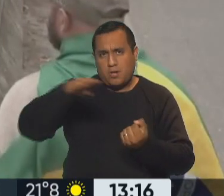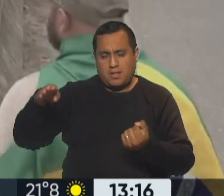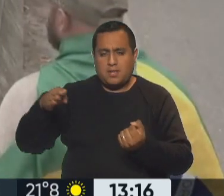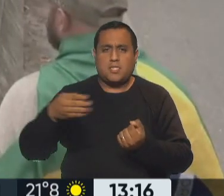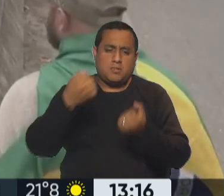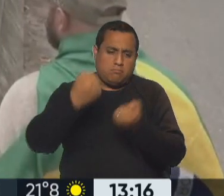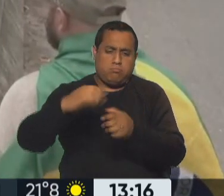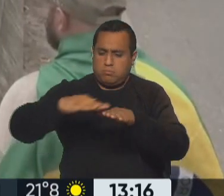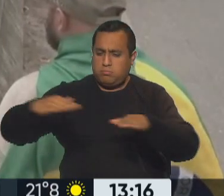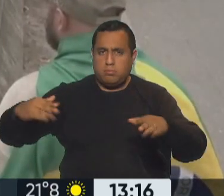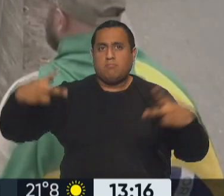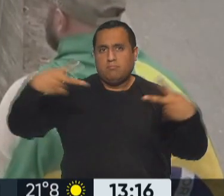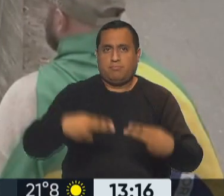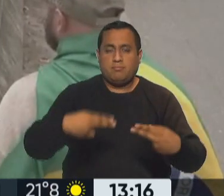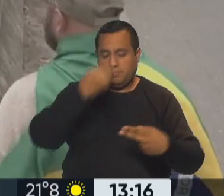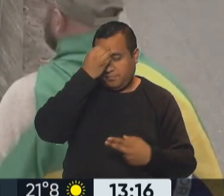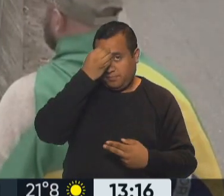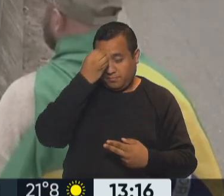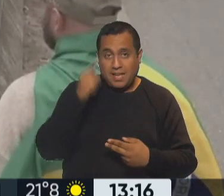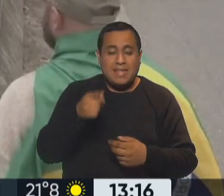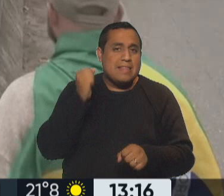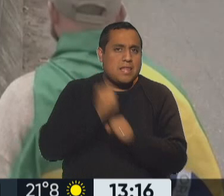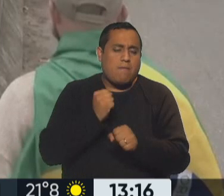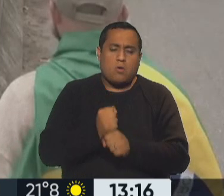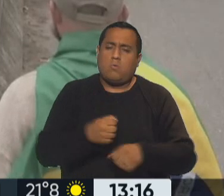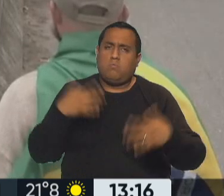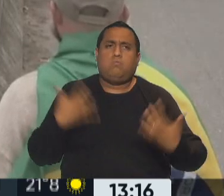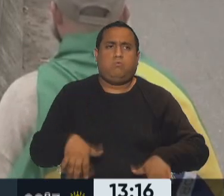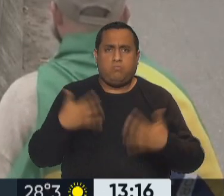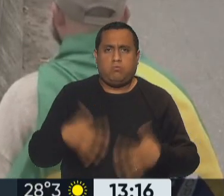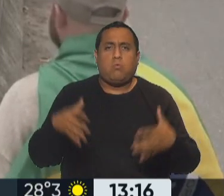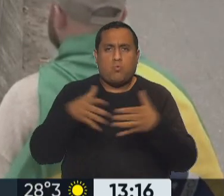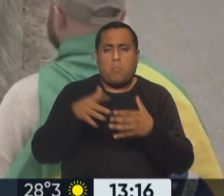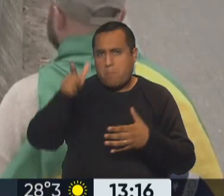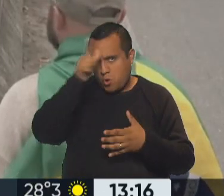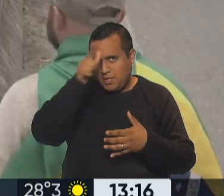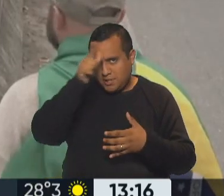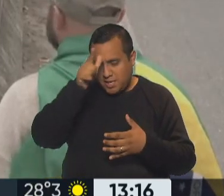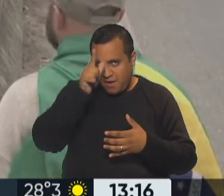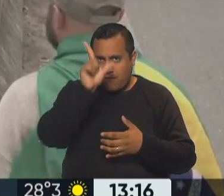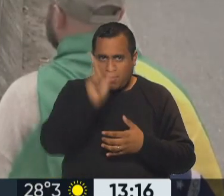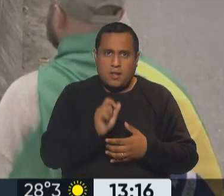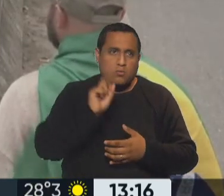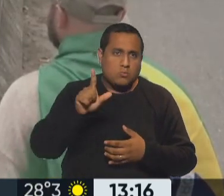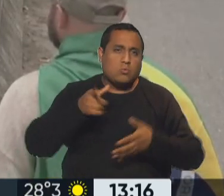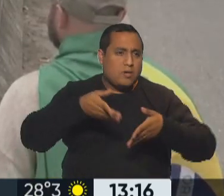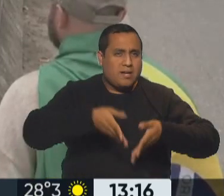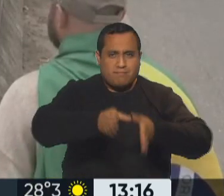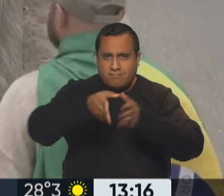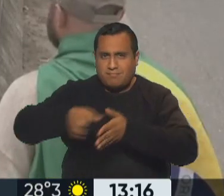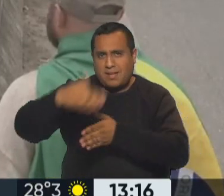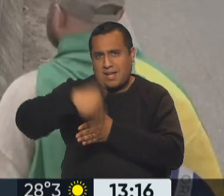Lo concreto, que el trabajo es incesante por parte de los efectivos de la Policía Federal de Carretera